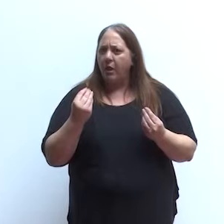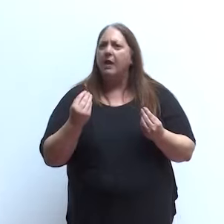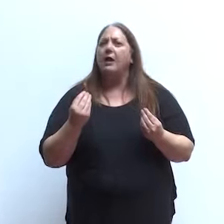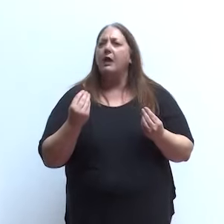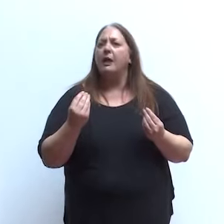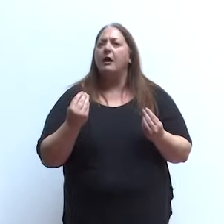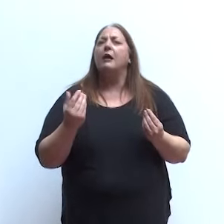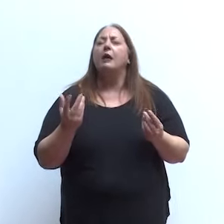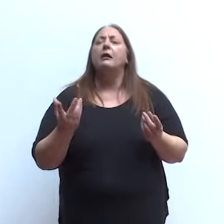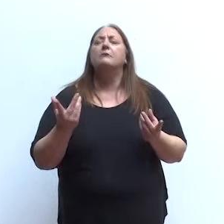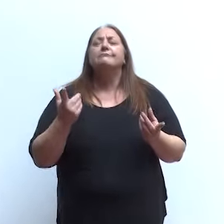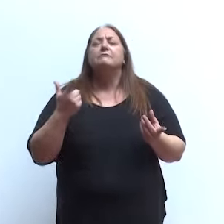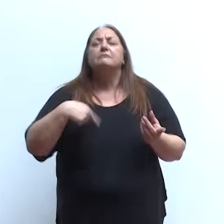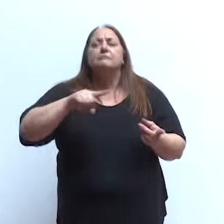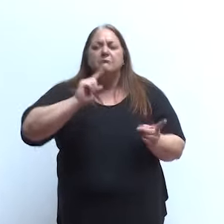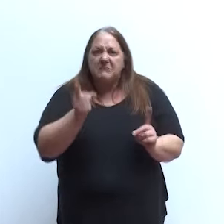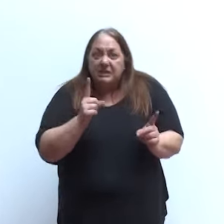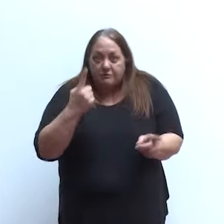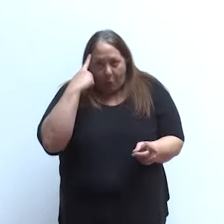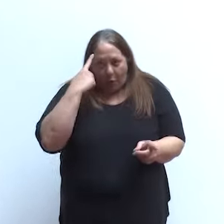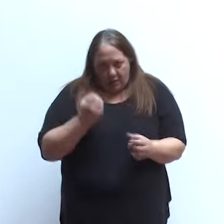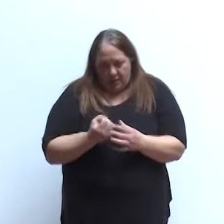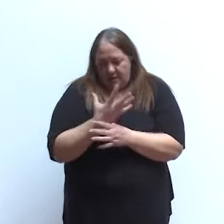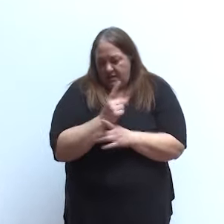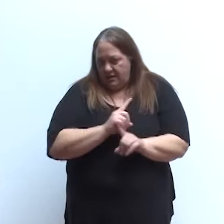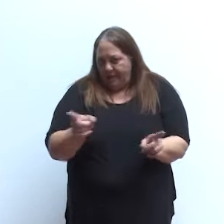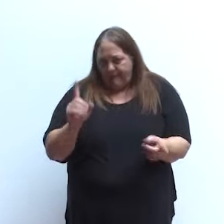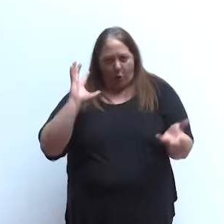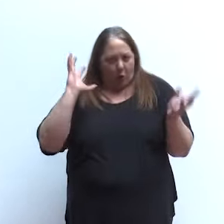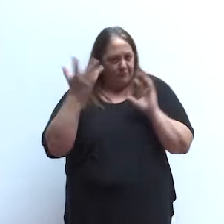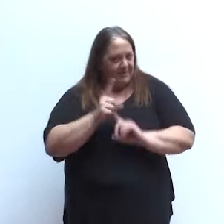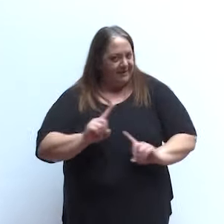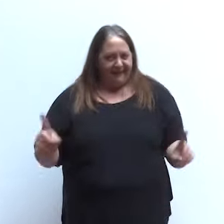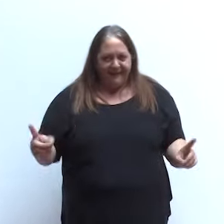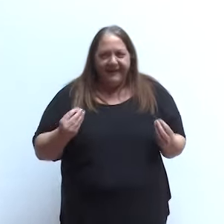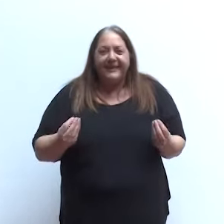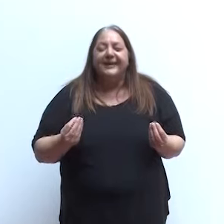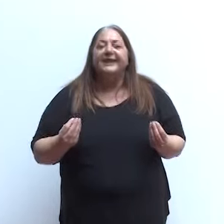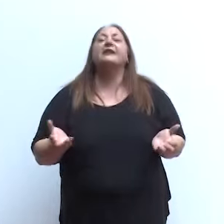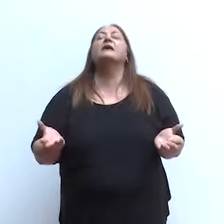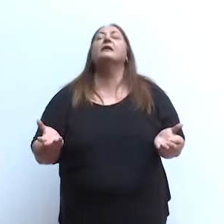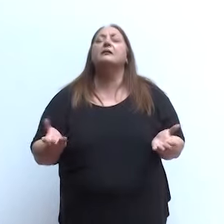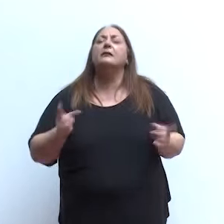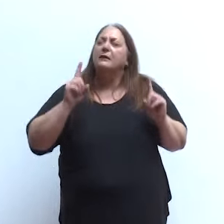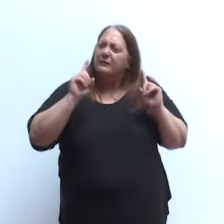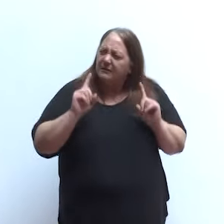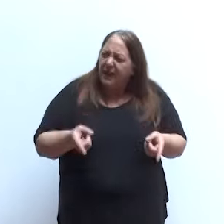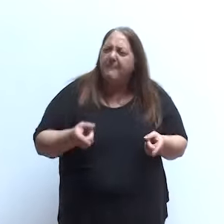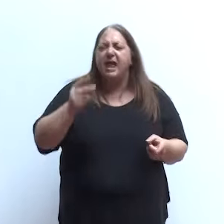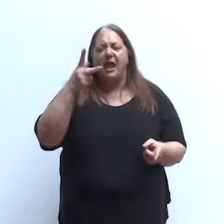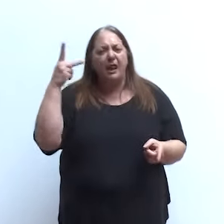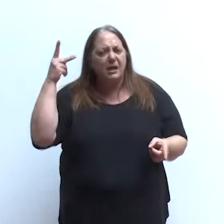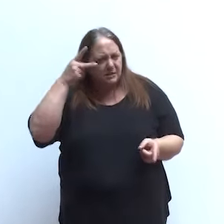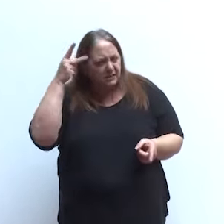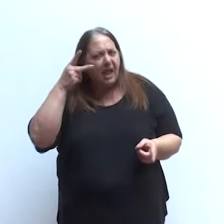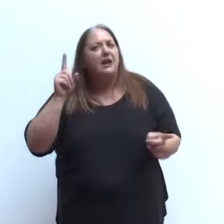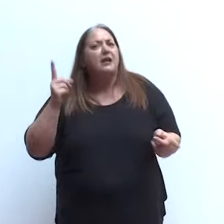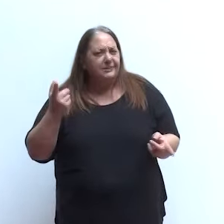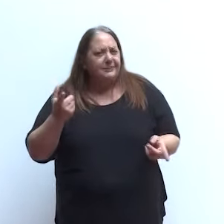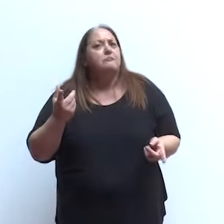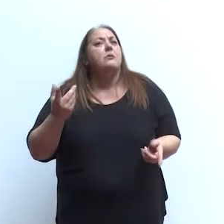tampoco digamos de eh de de mi ley sino digo también el kissnerismo más duro